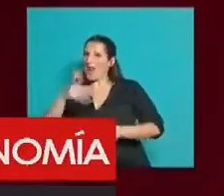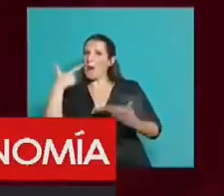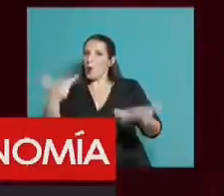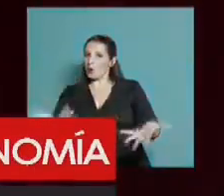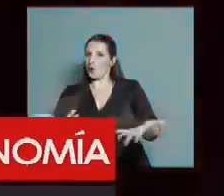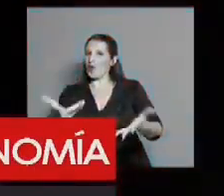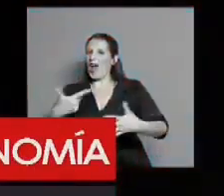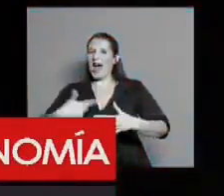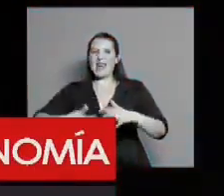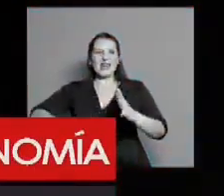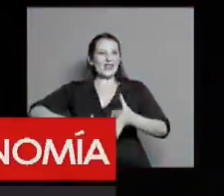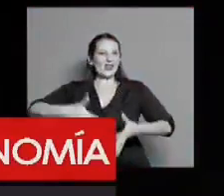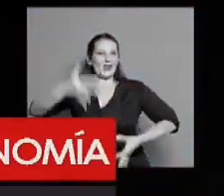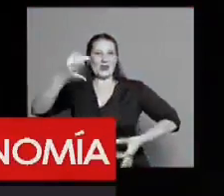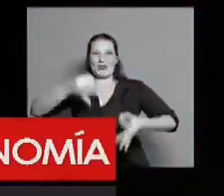70 años.